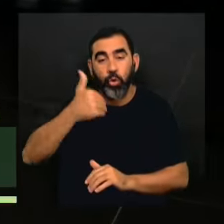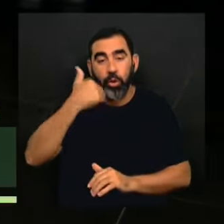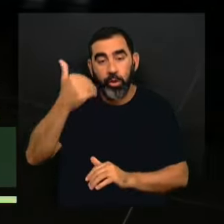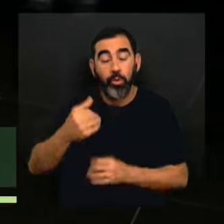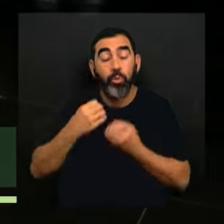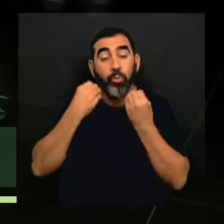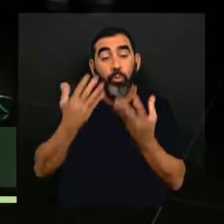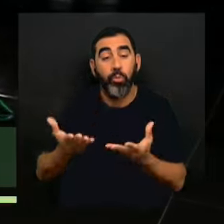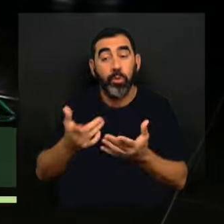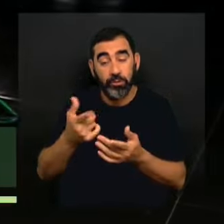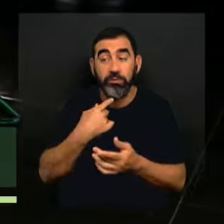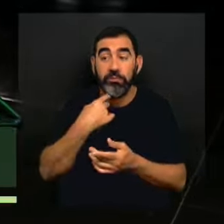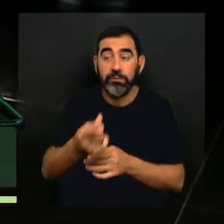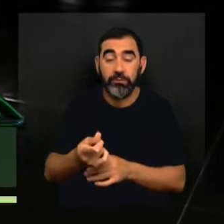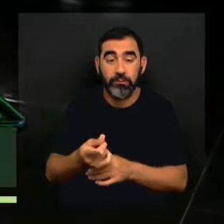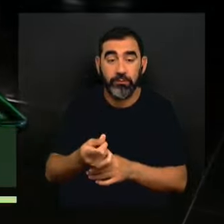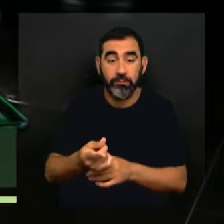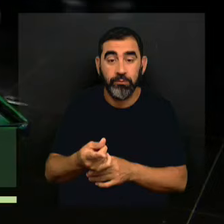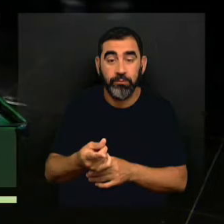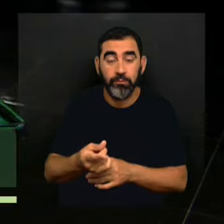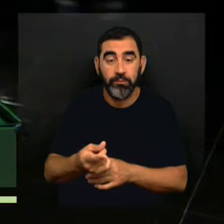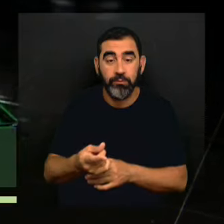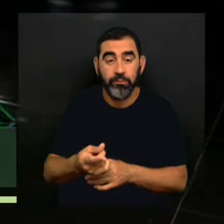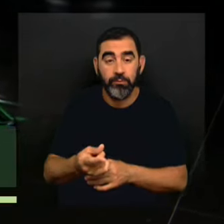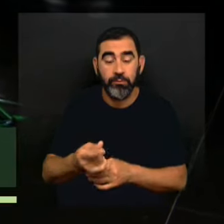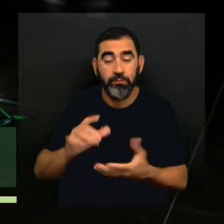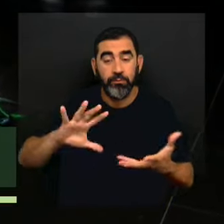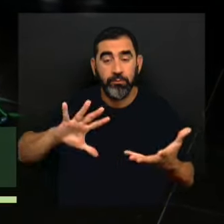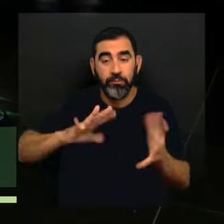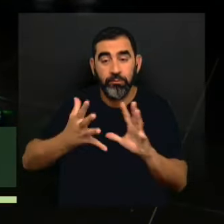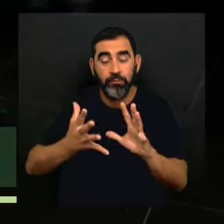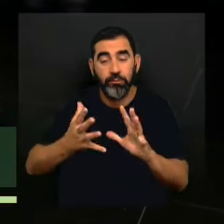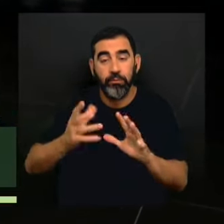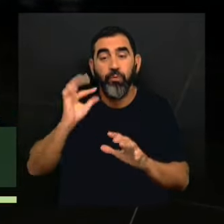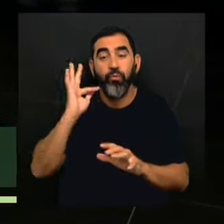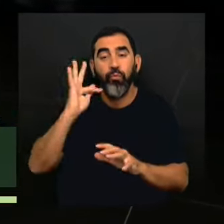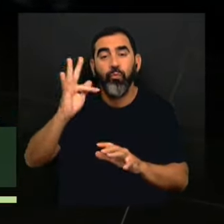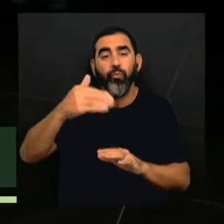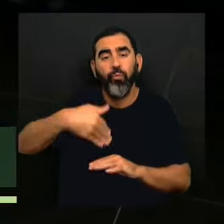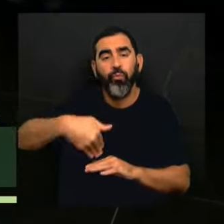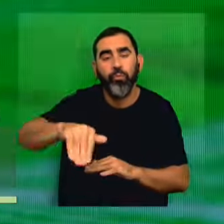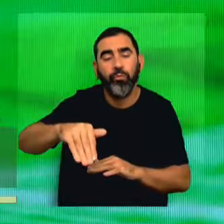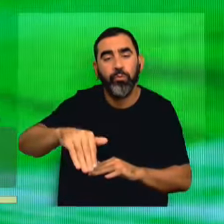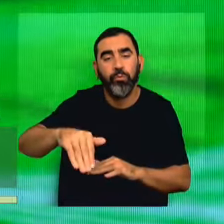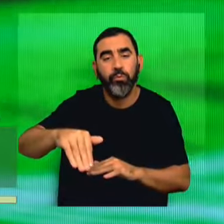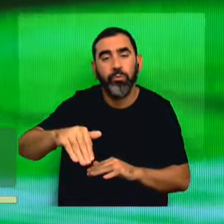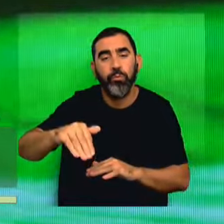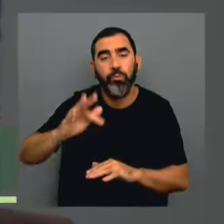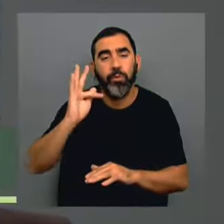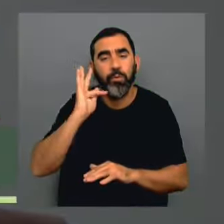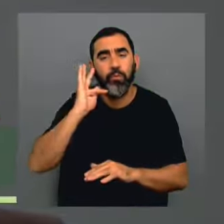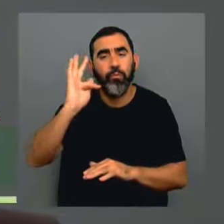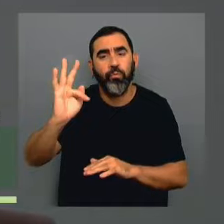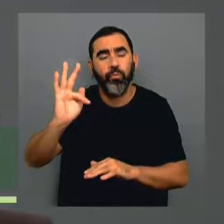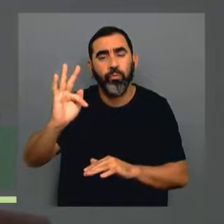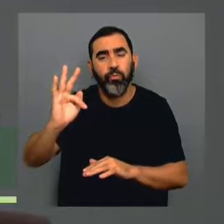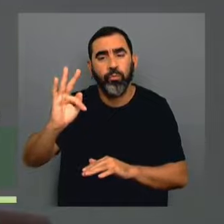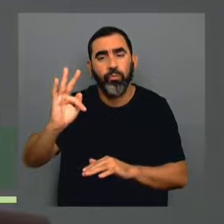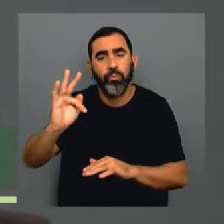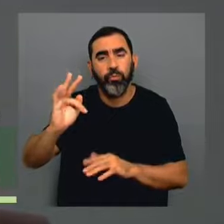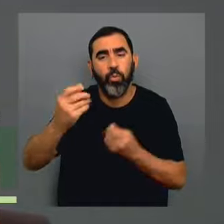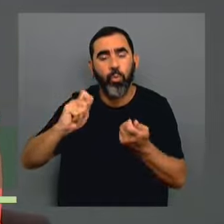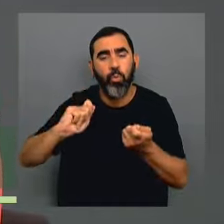mutuamente para justamente este generar esas condiciones y más a largo plazo este año pensando en es en esos modelos y en Cómo ha